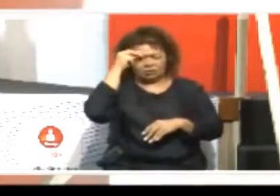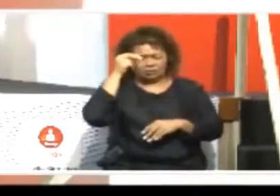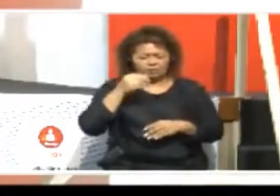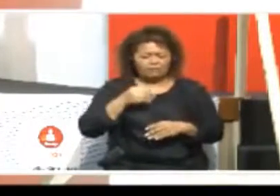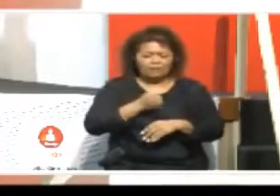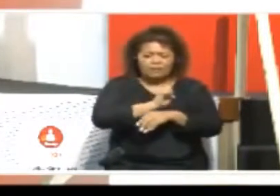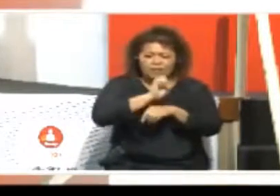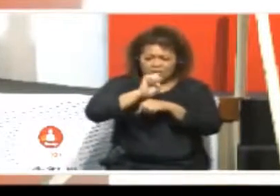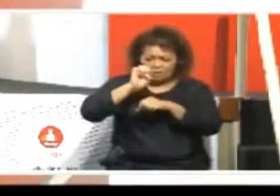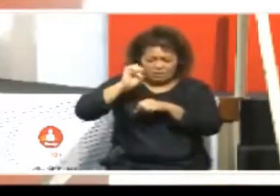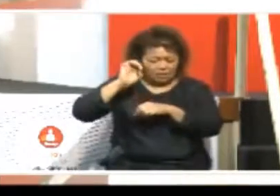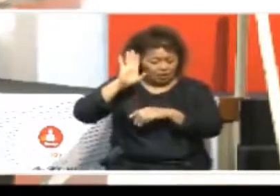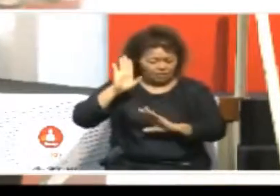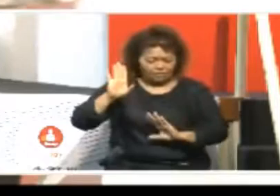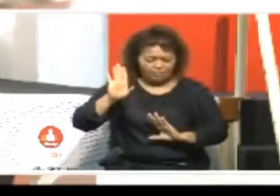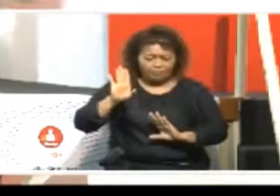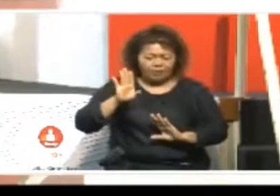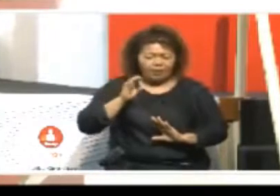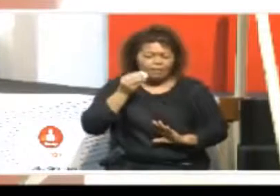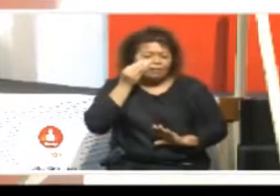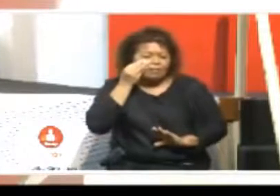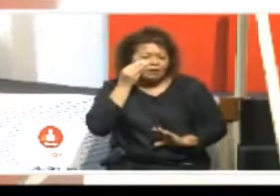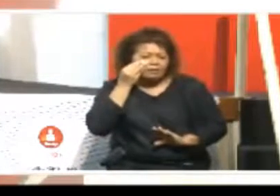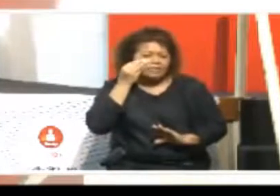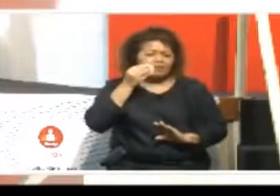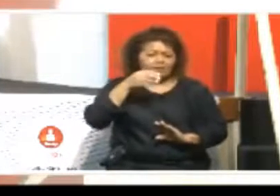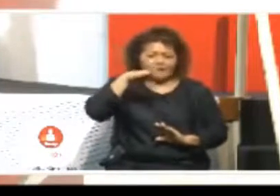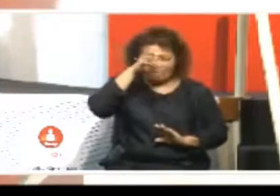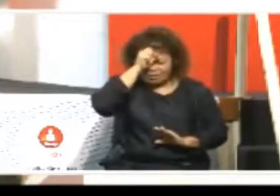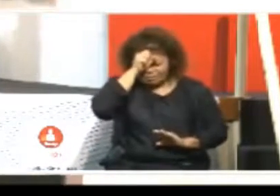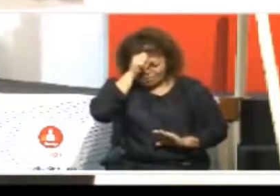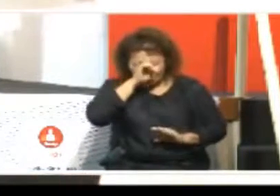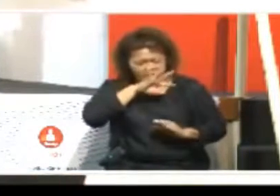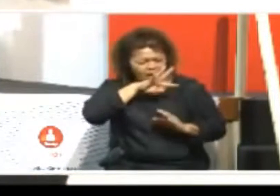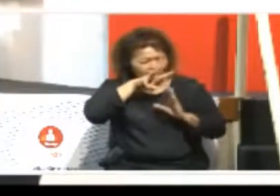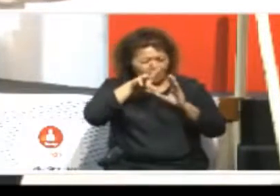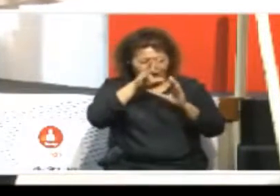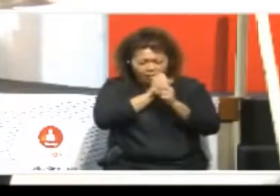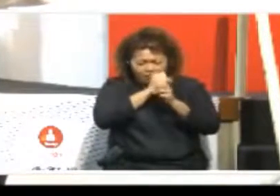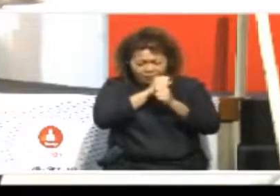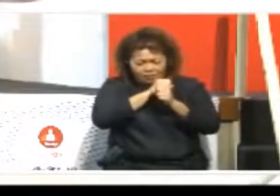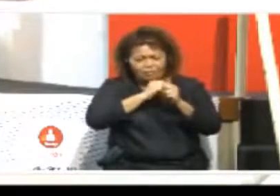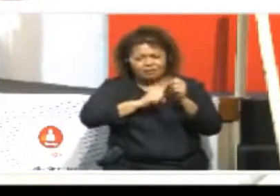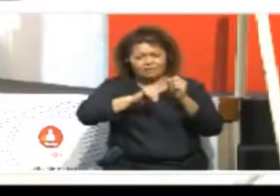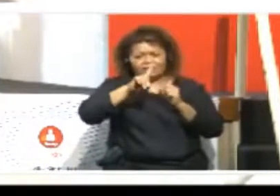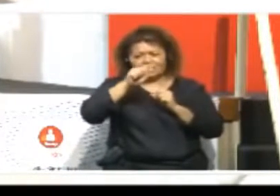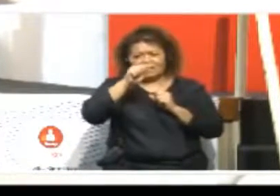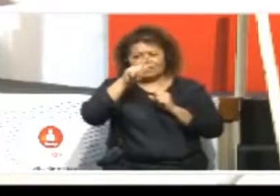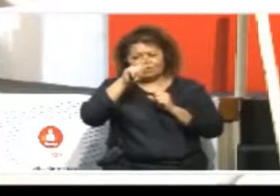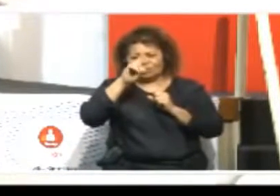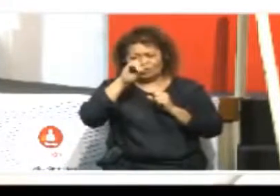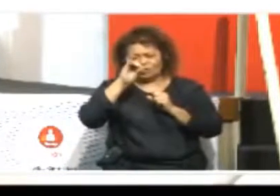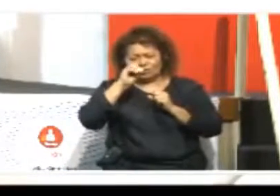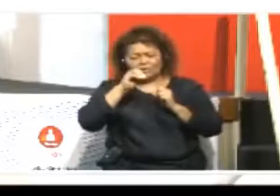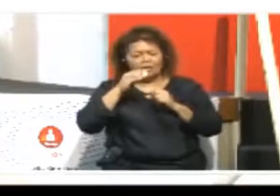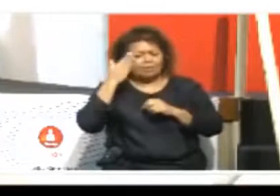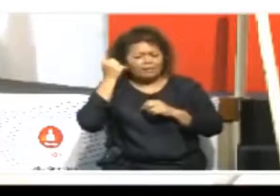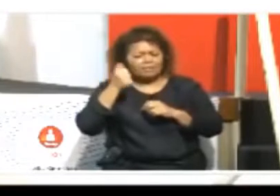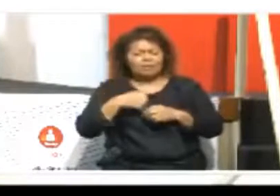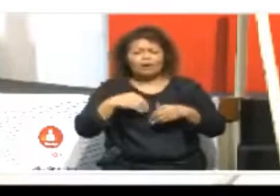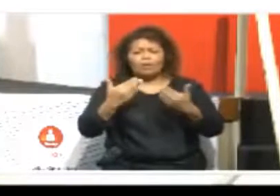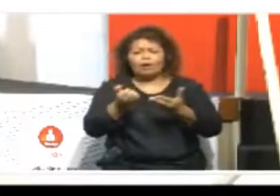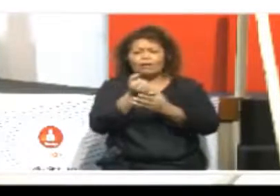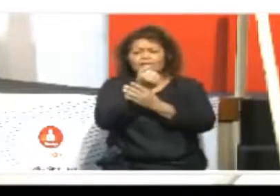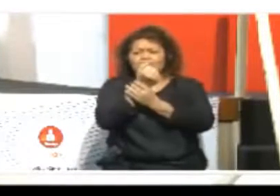los datos en términos de desempeño, para obtener todos los datos, cuál es la capacidad que tiene el municipio en términos